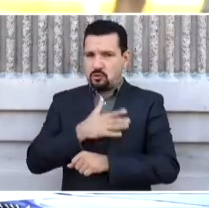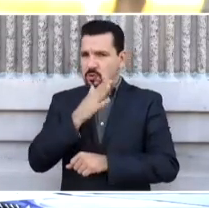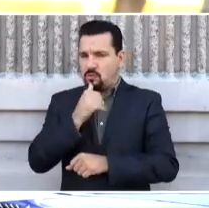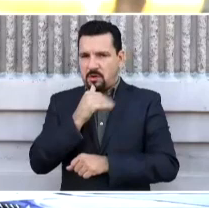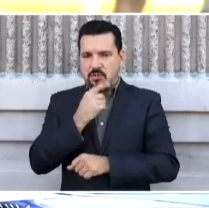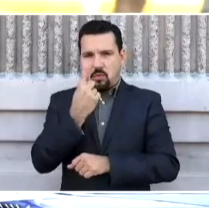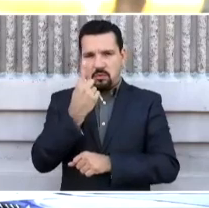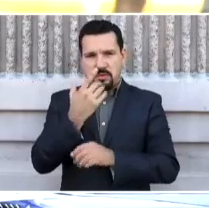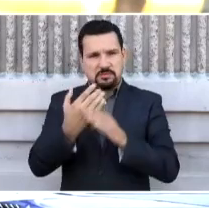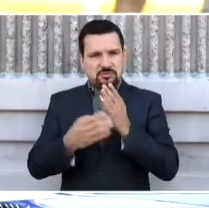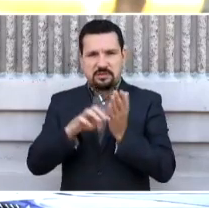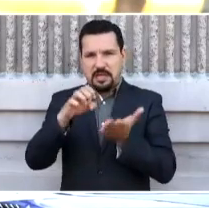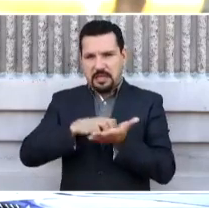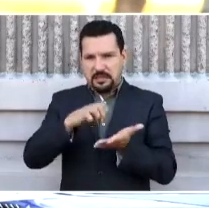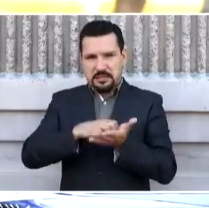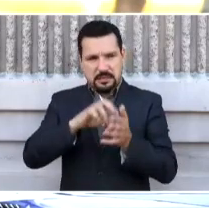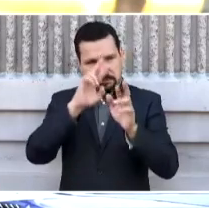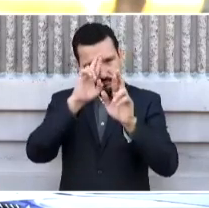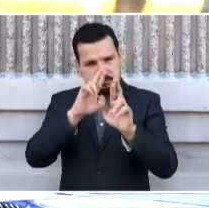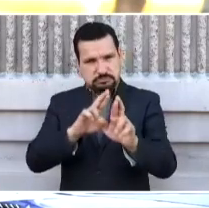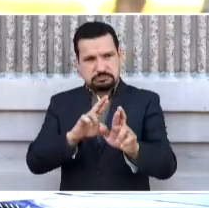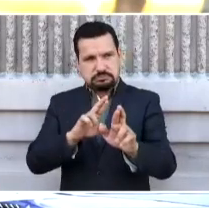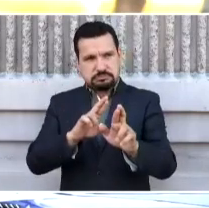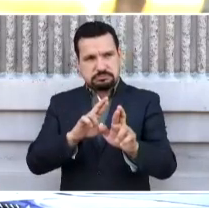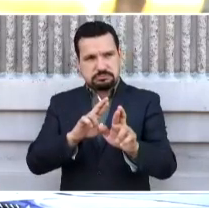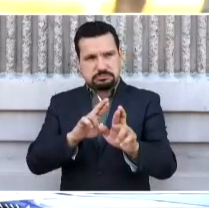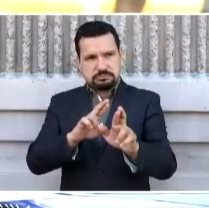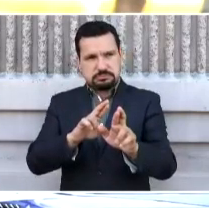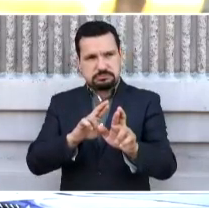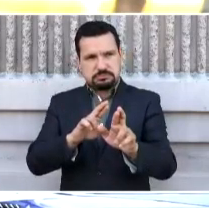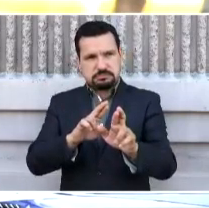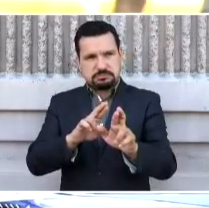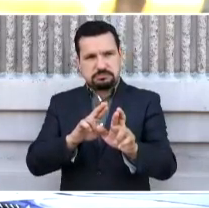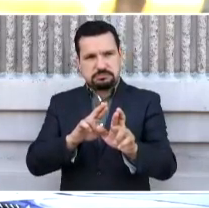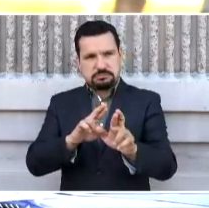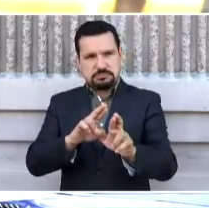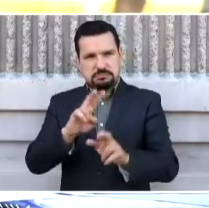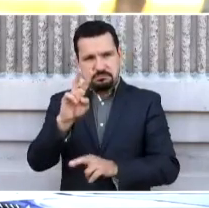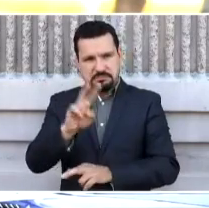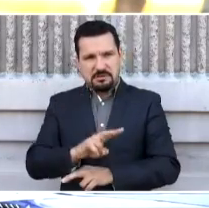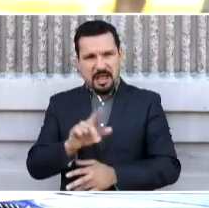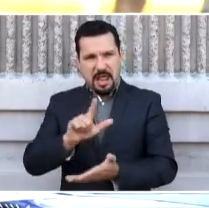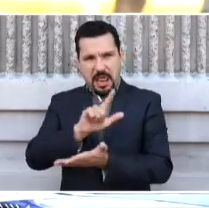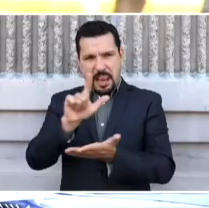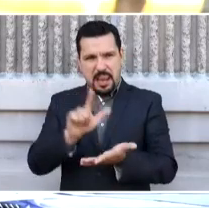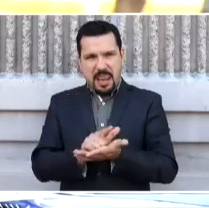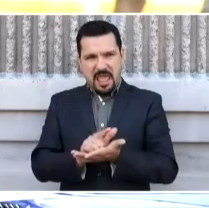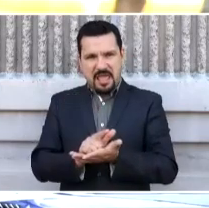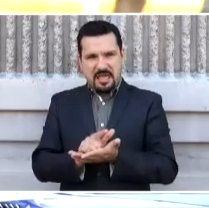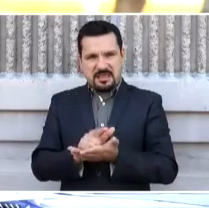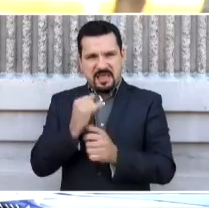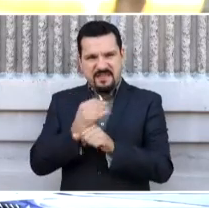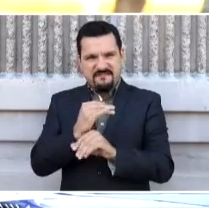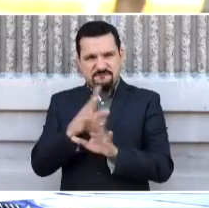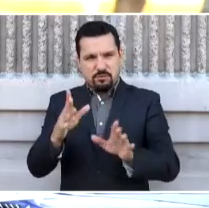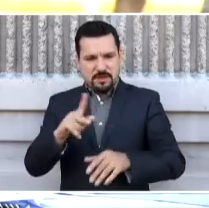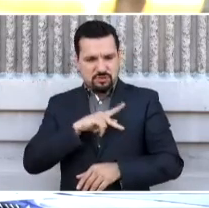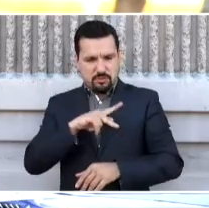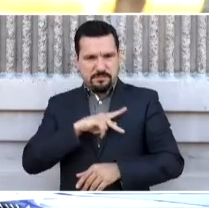por una cuestión que, insisto, es ética y está pegada a la ley de identidad personal.